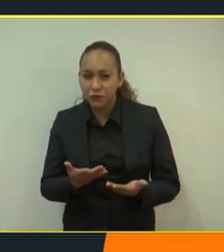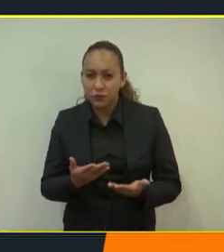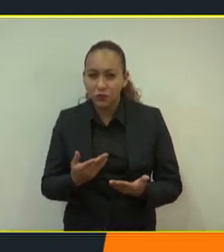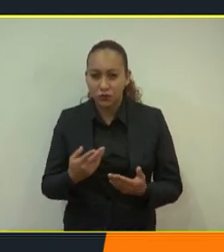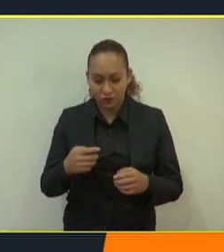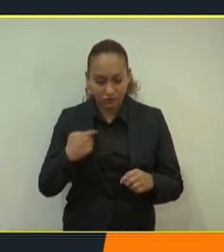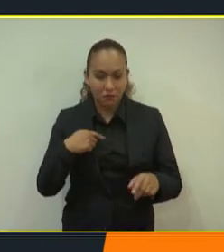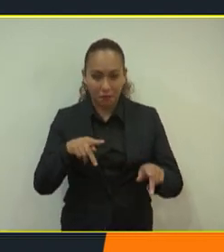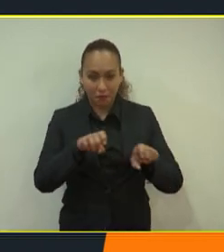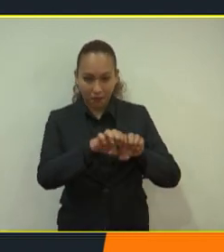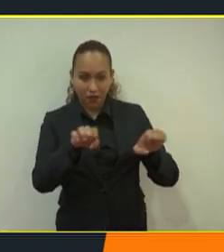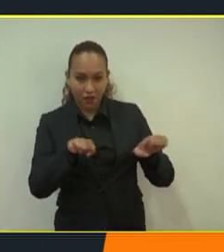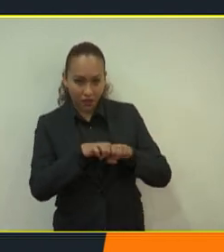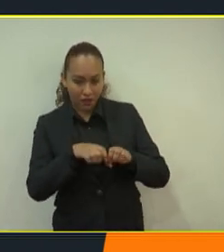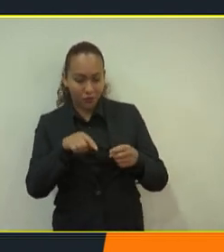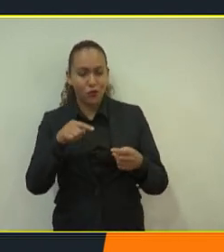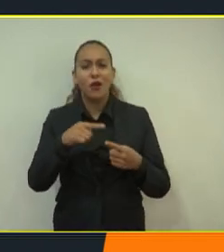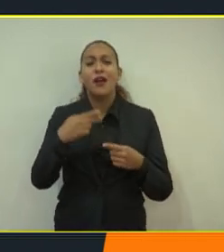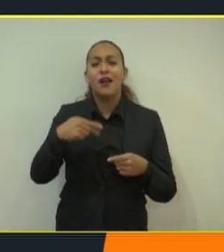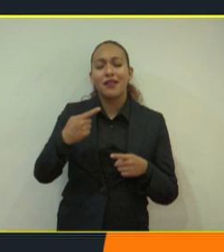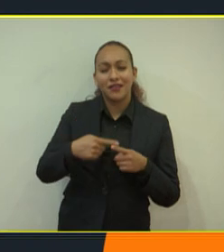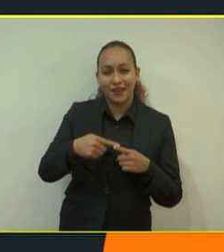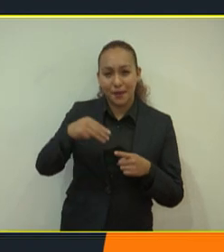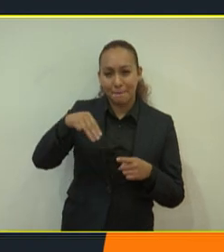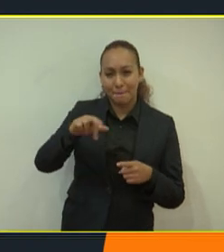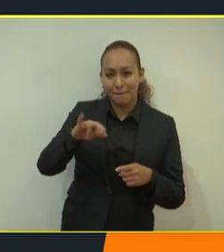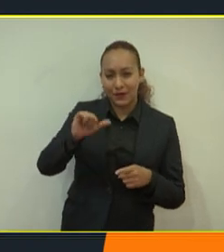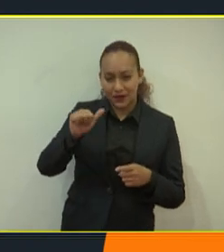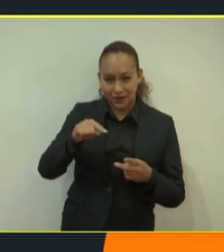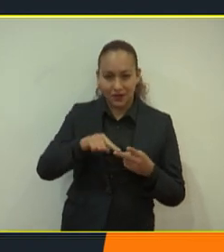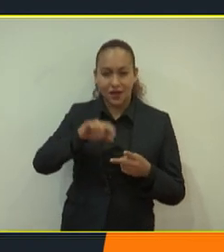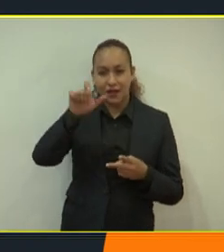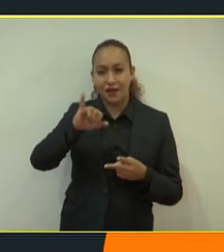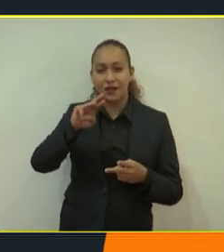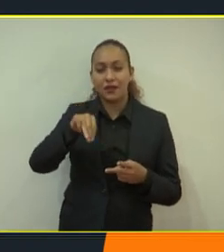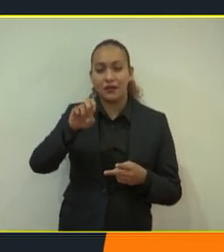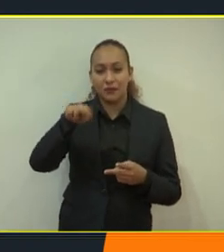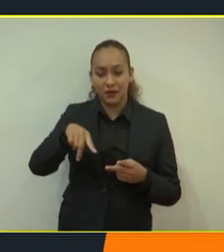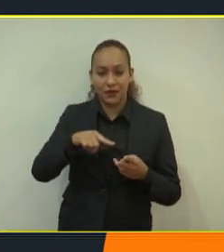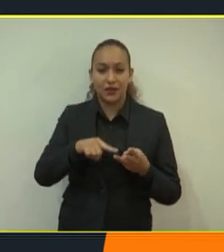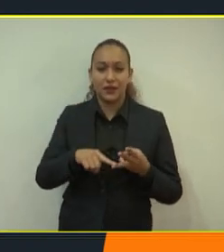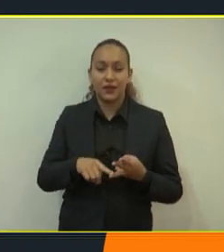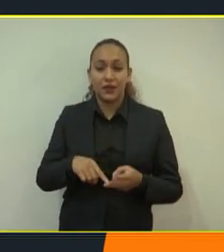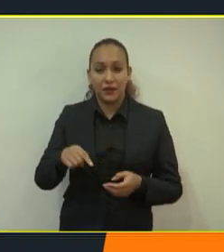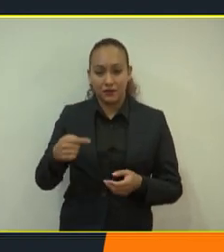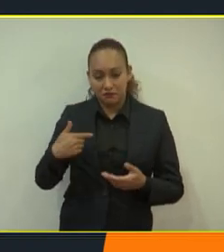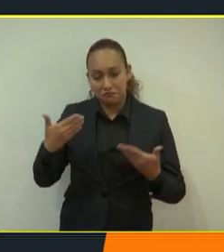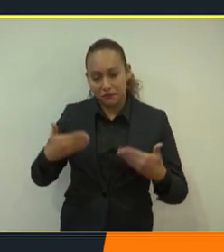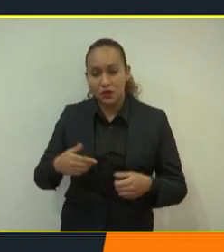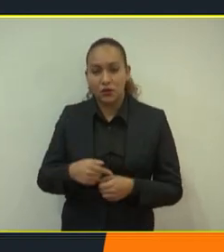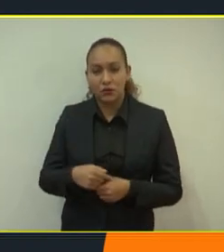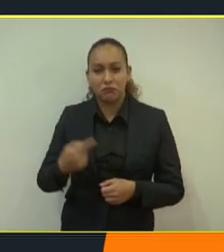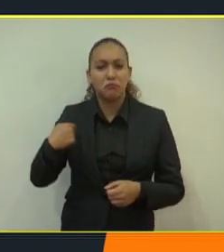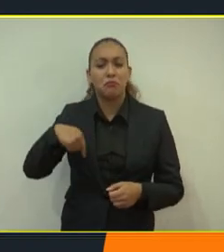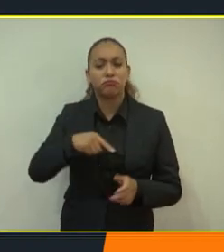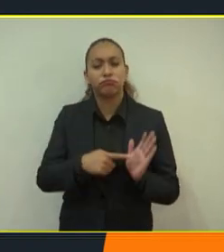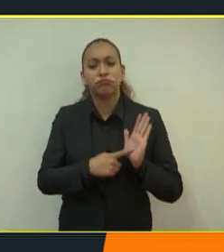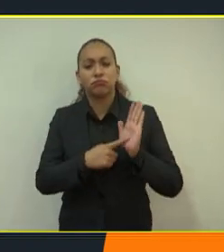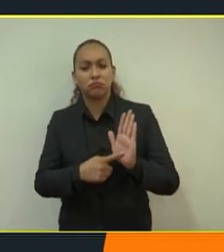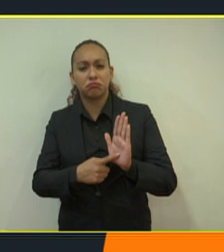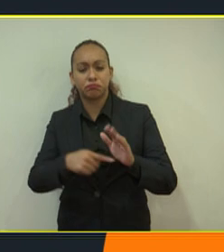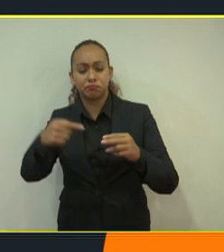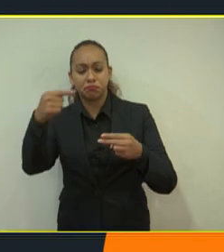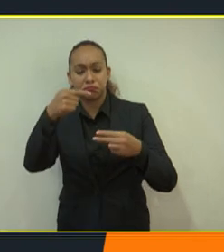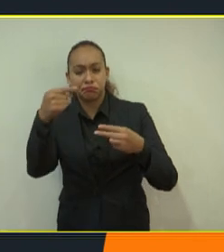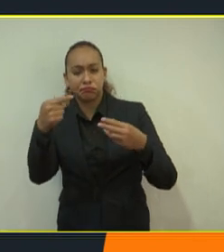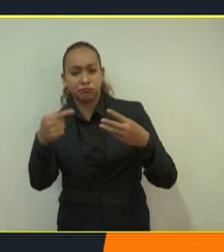nuestro equipo conformado por María Fernanda Correa, Jimena Cervantes, Erika Muñoz y Javier Nieves, les queremos presentar los puntos